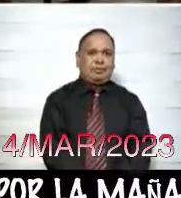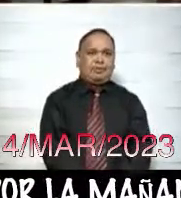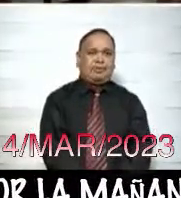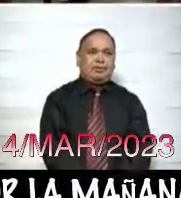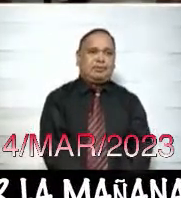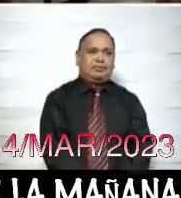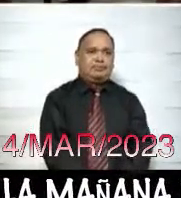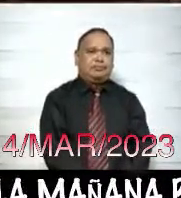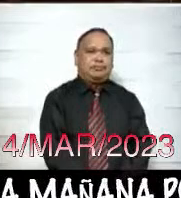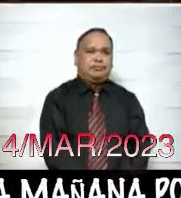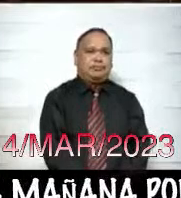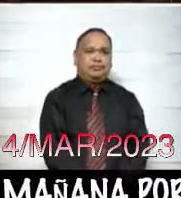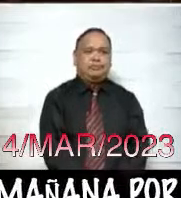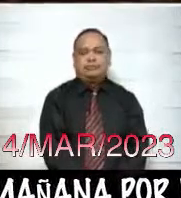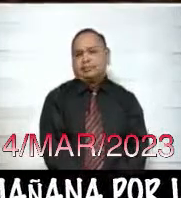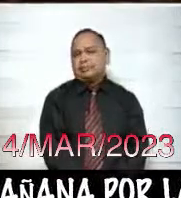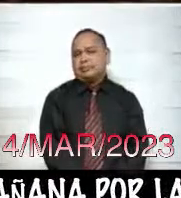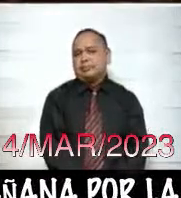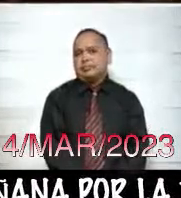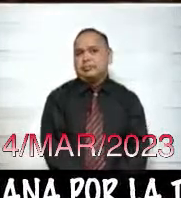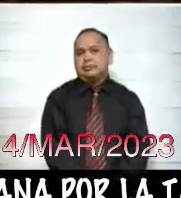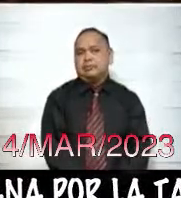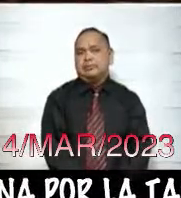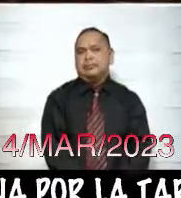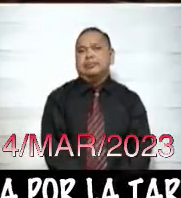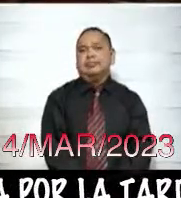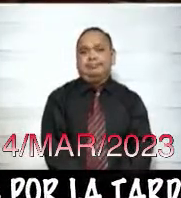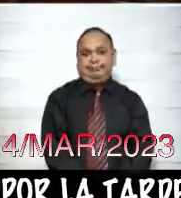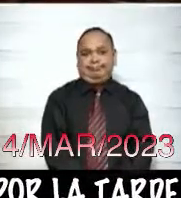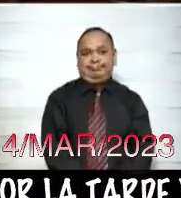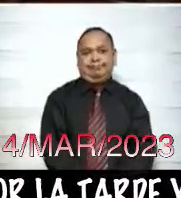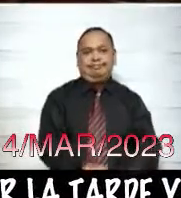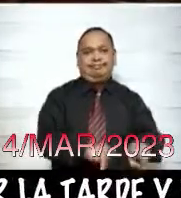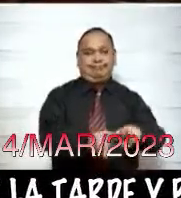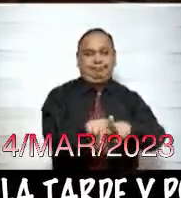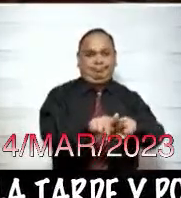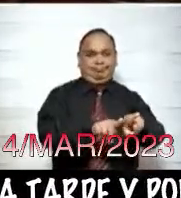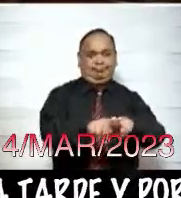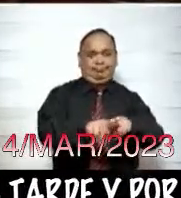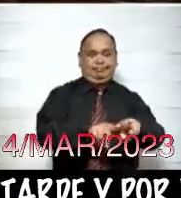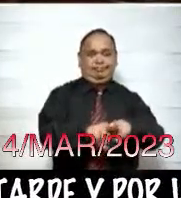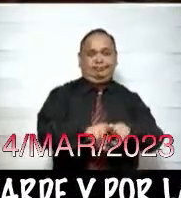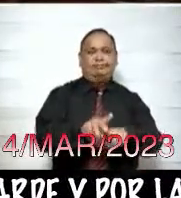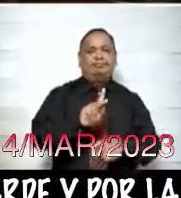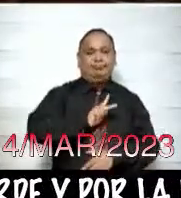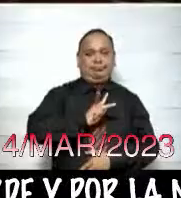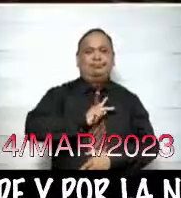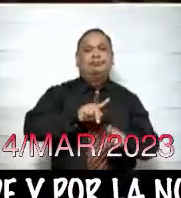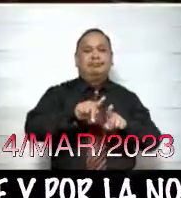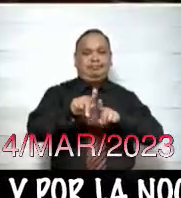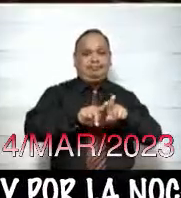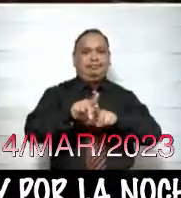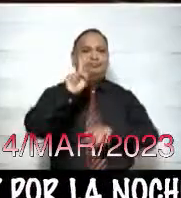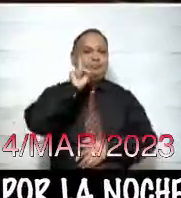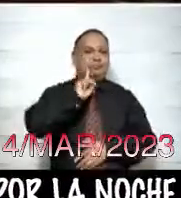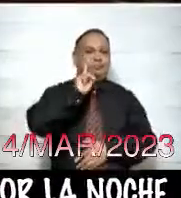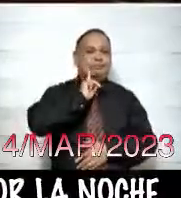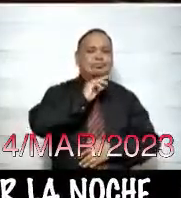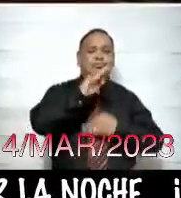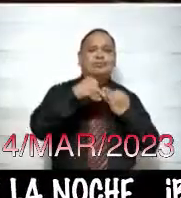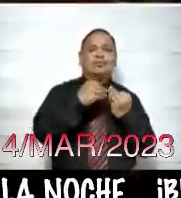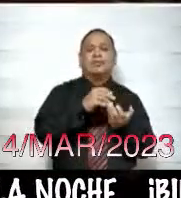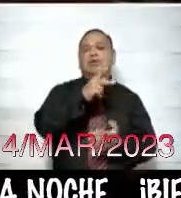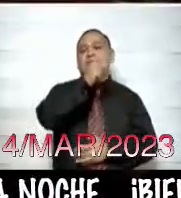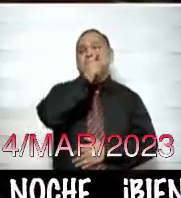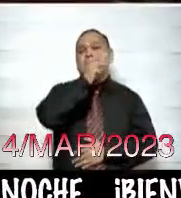Ya hablaron de toda mi familia que ha muerto, ¿no? De mi hermano que acaba de morir, de mi hermana que acaba de morir, de mis padres, ya hablaron de todos. Yo